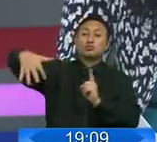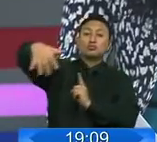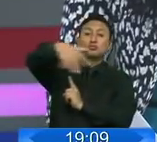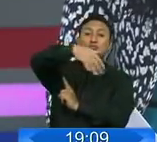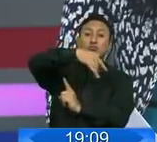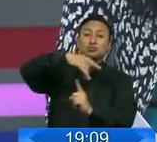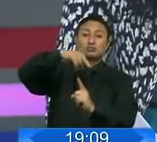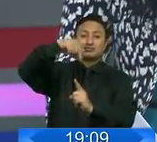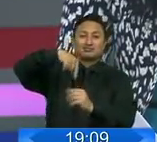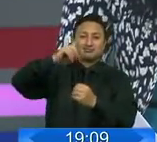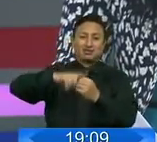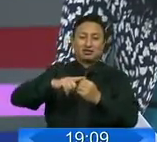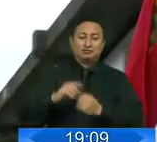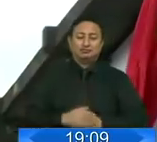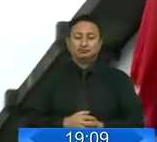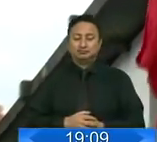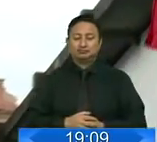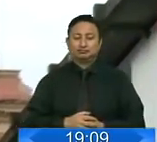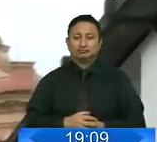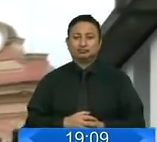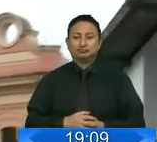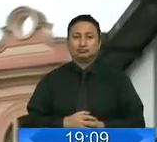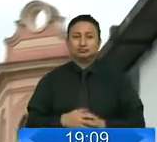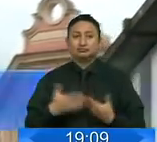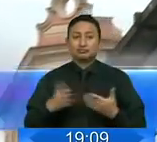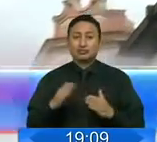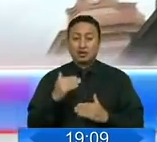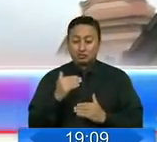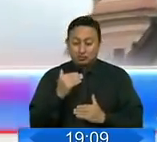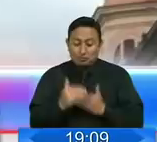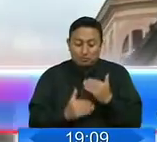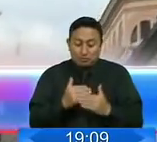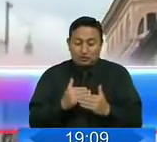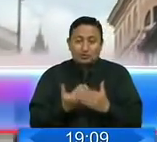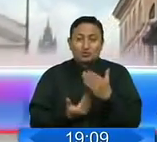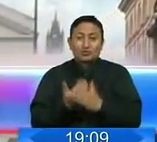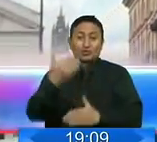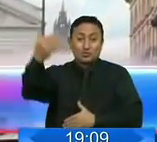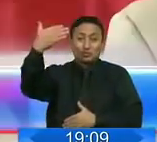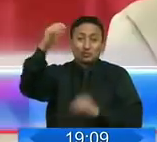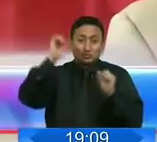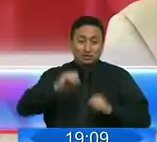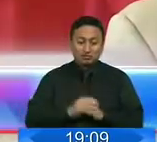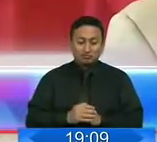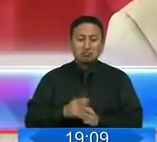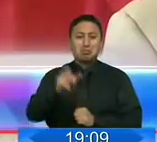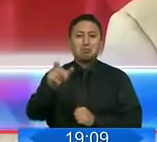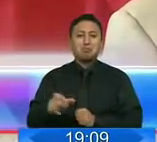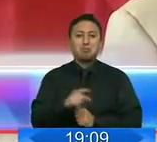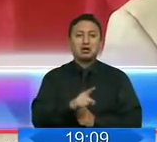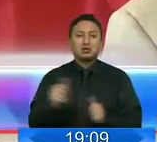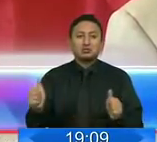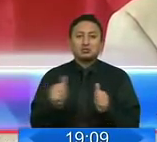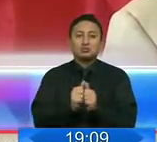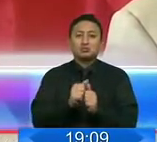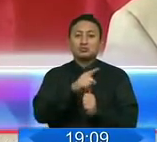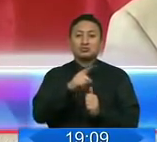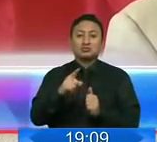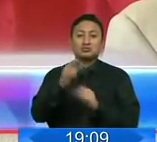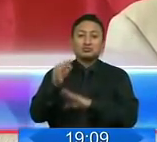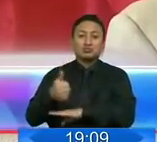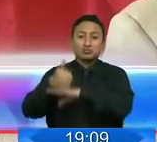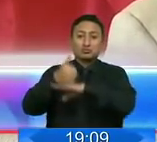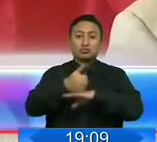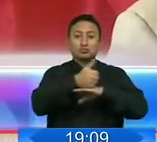en Quito. De a poco, el nuevo alcalde de Quito va anunciando los nombres de quienes le acompañarán en las principales jefaturas